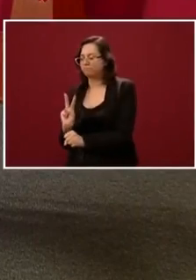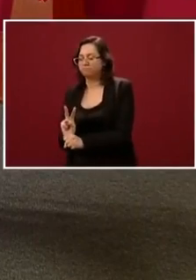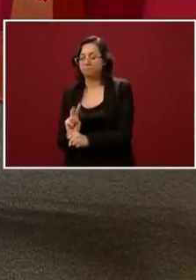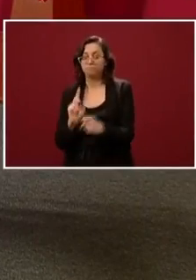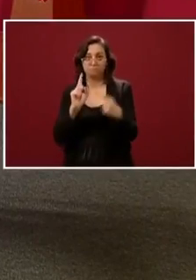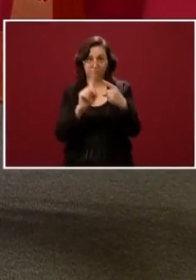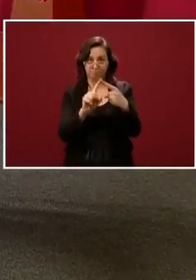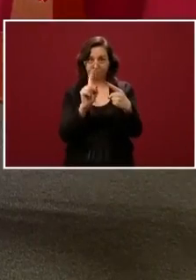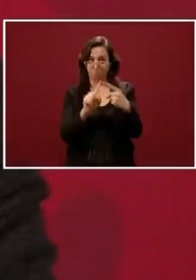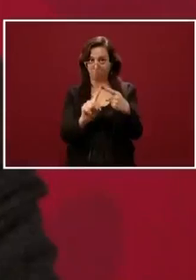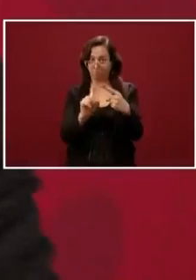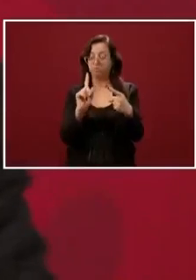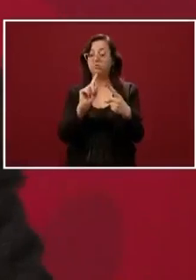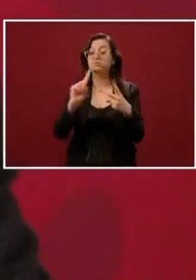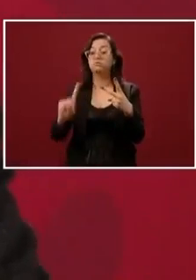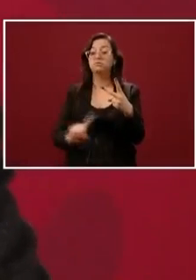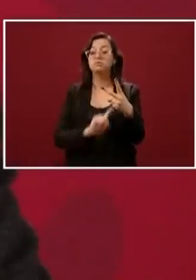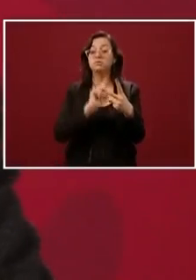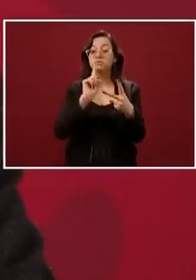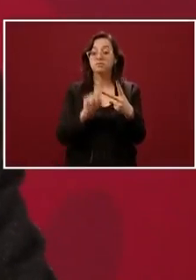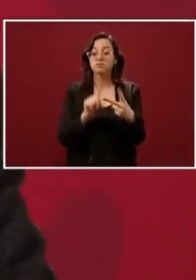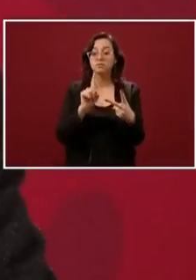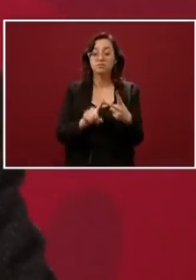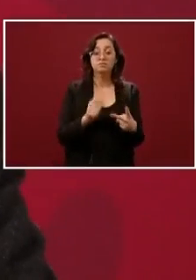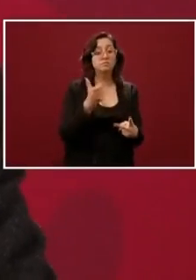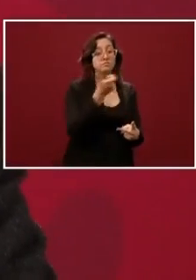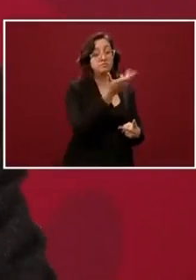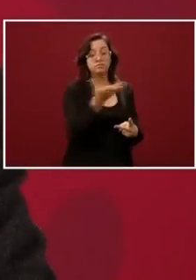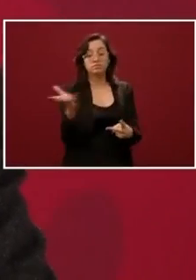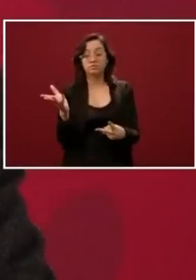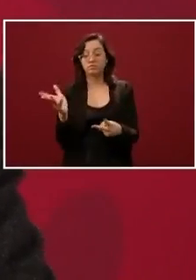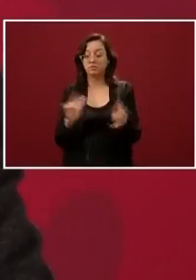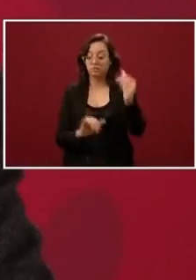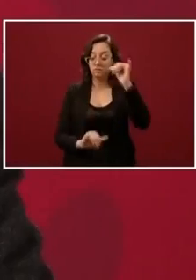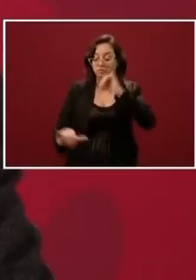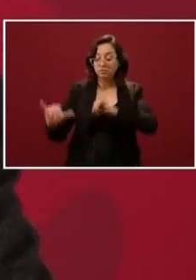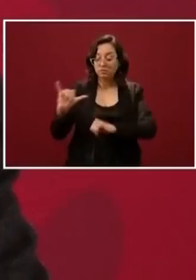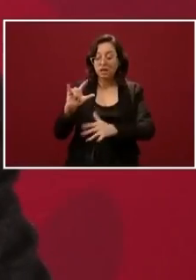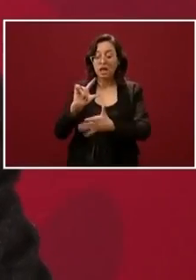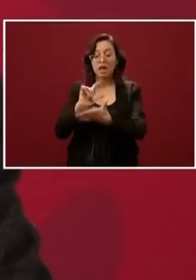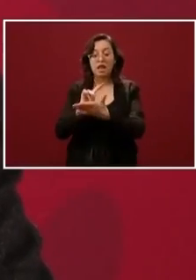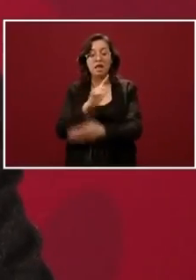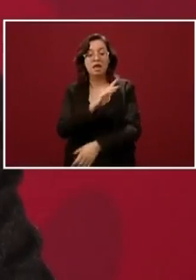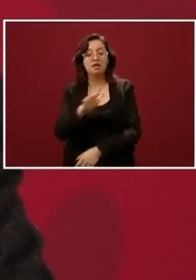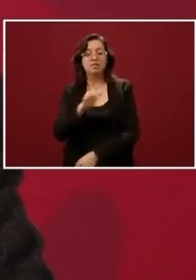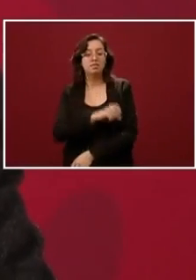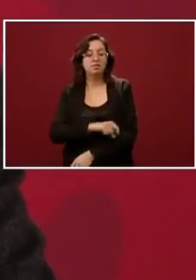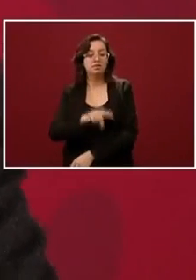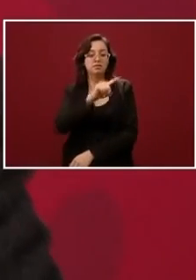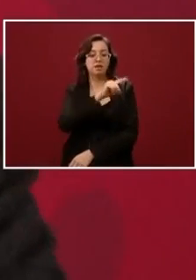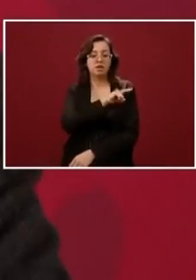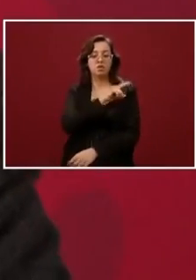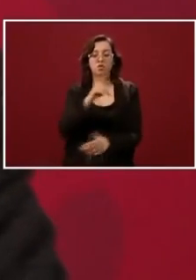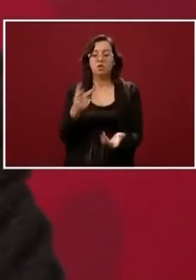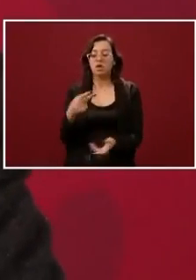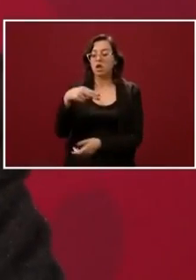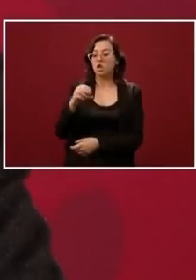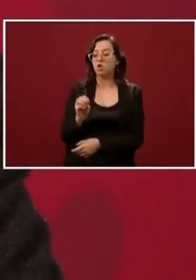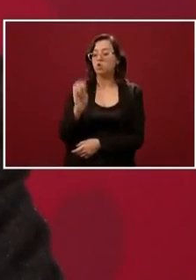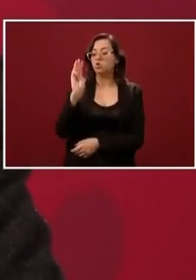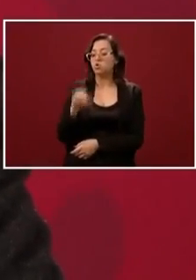primer requisito. Y el segundo es que se comprometan con lo que mandata la Ley General de Salud y la Norma Oficial